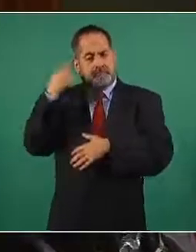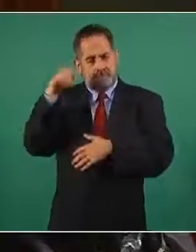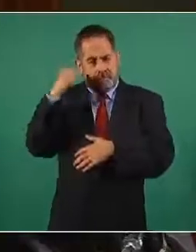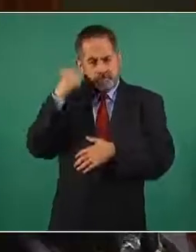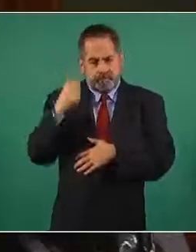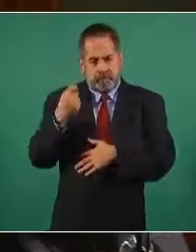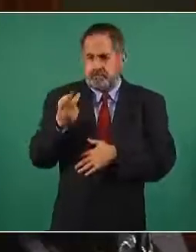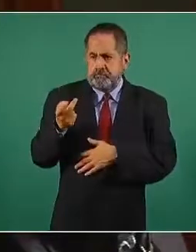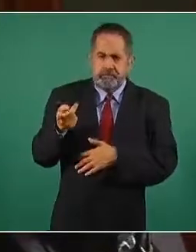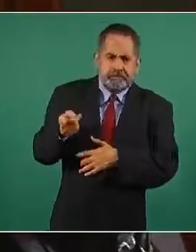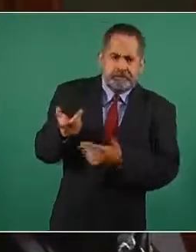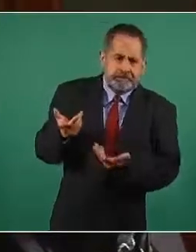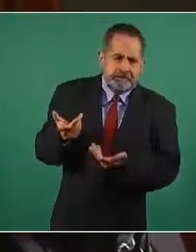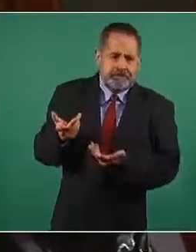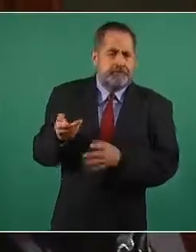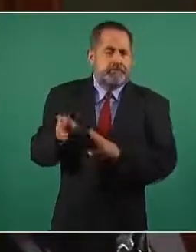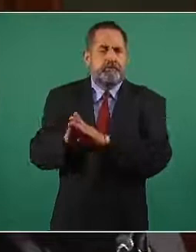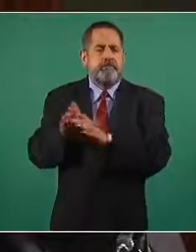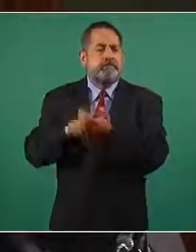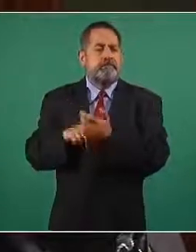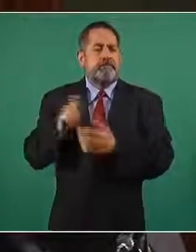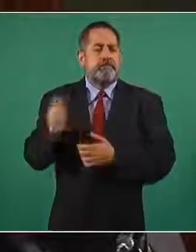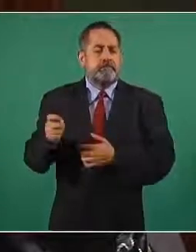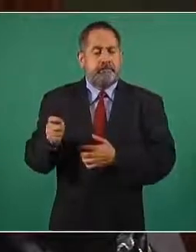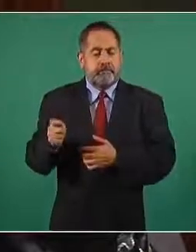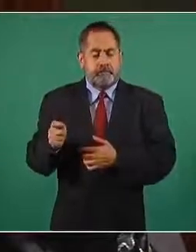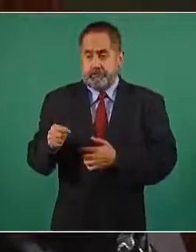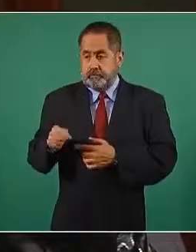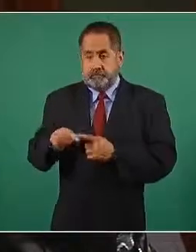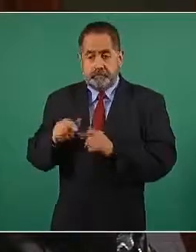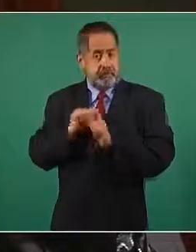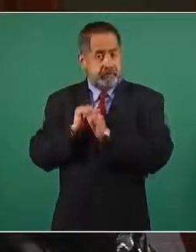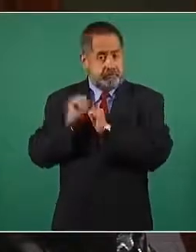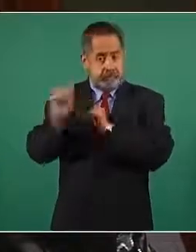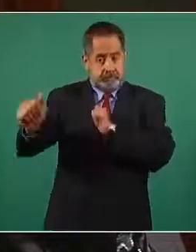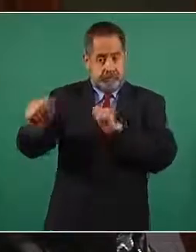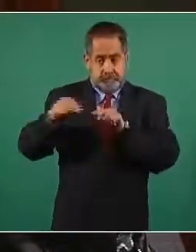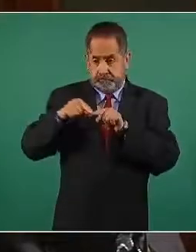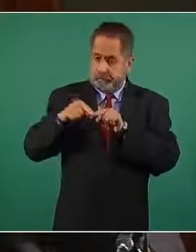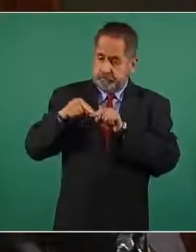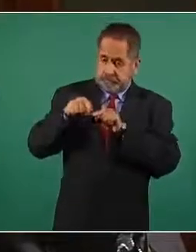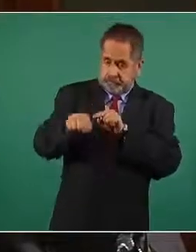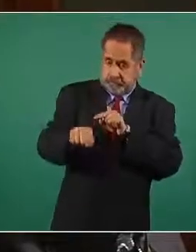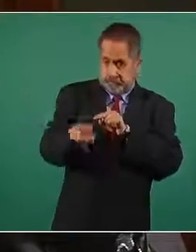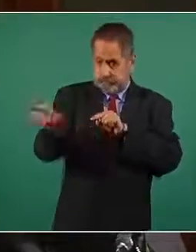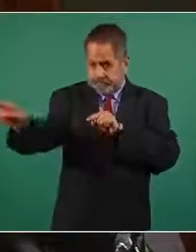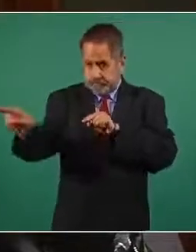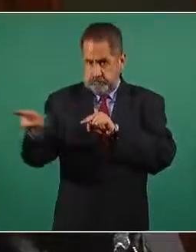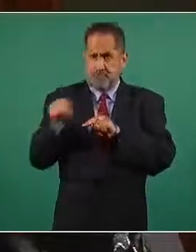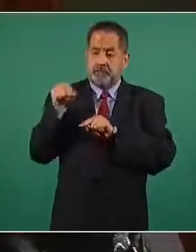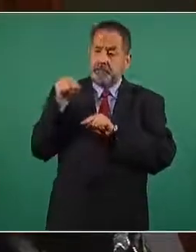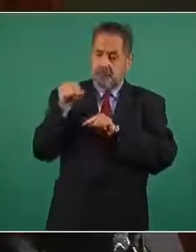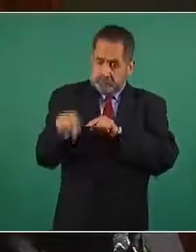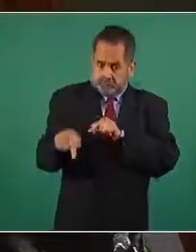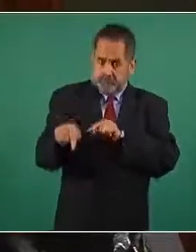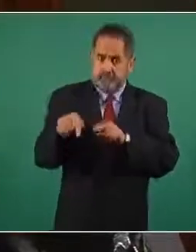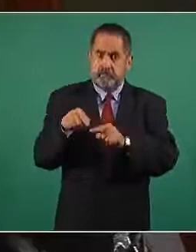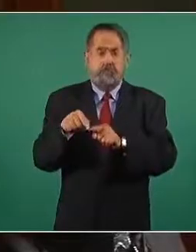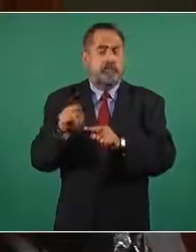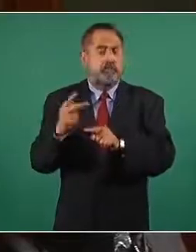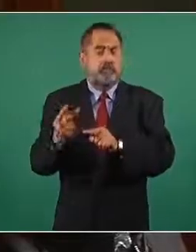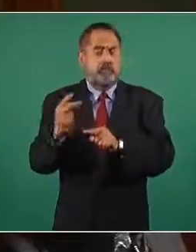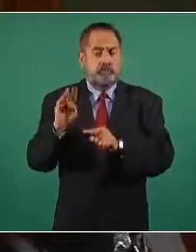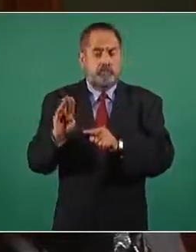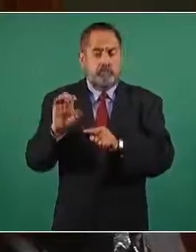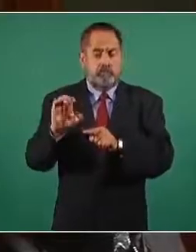a su vez, presidente, si esta ruta del Tren Maya, puntualmente con Dos Bocas,